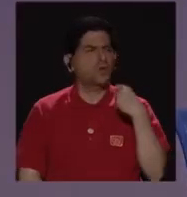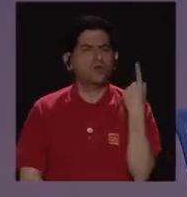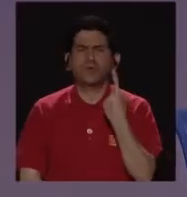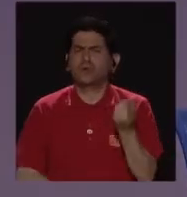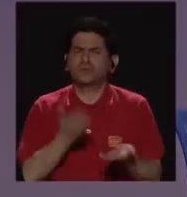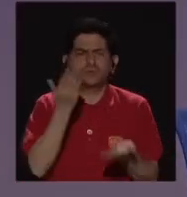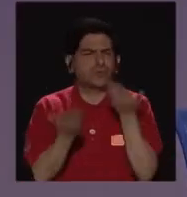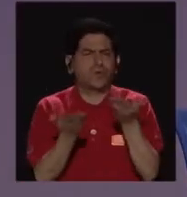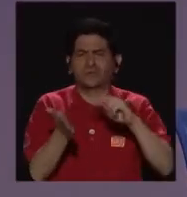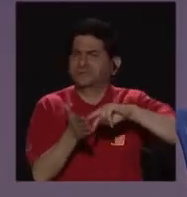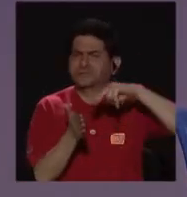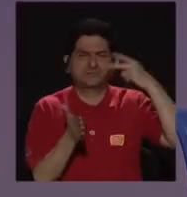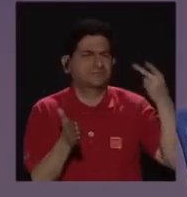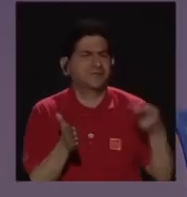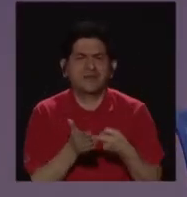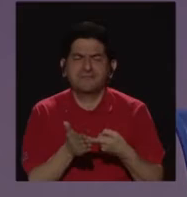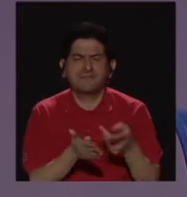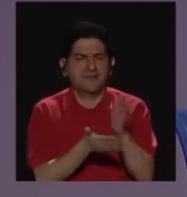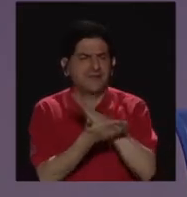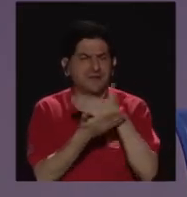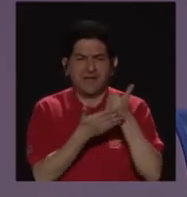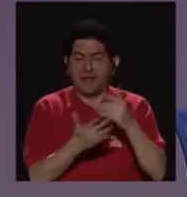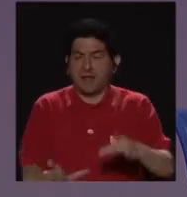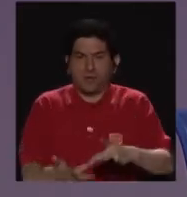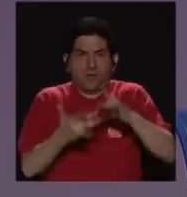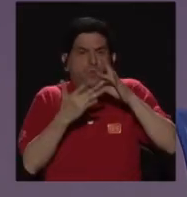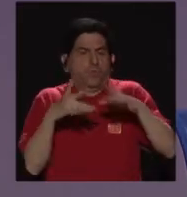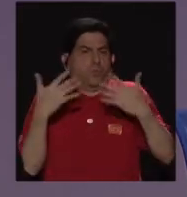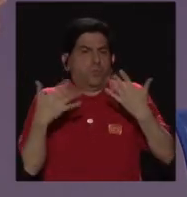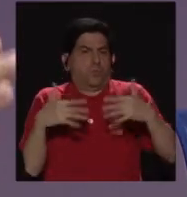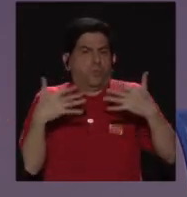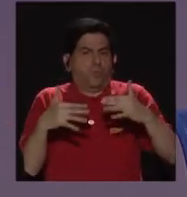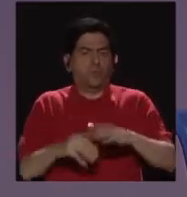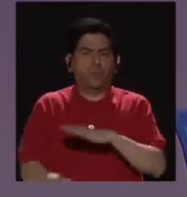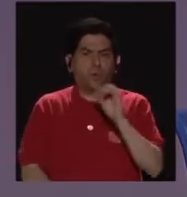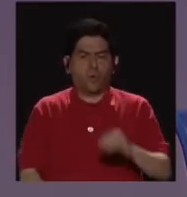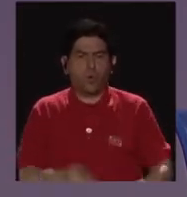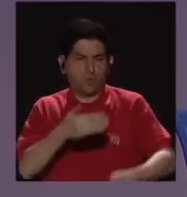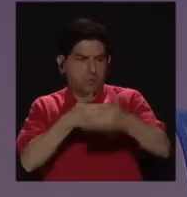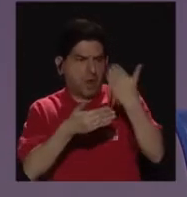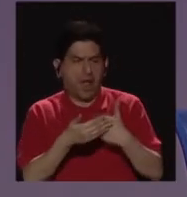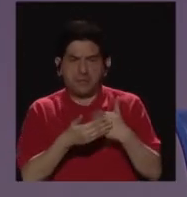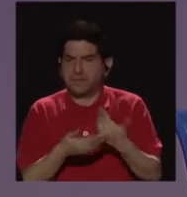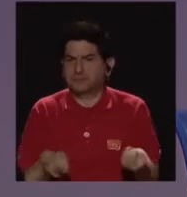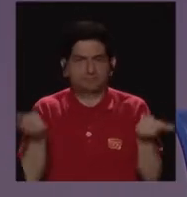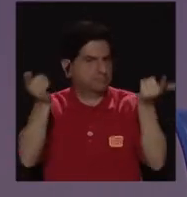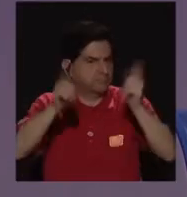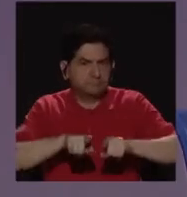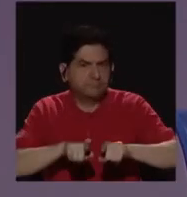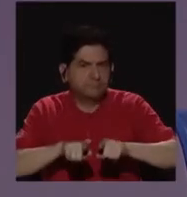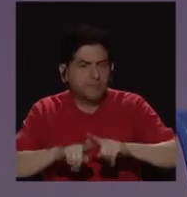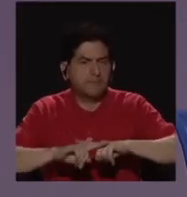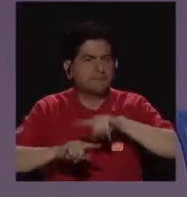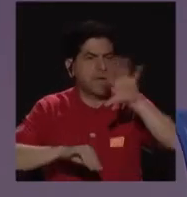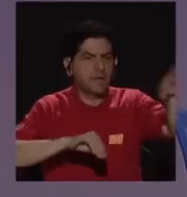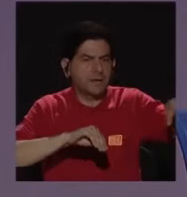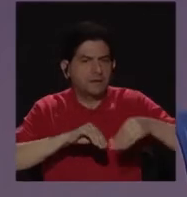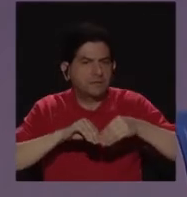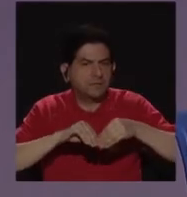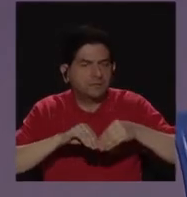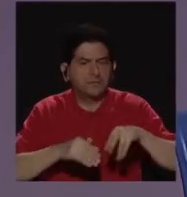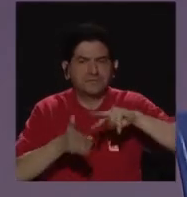porque se trate de algo excepcional o de algo que de previo no se había hecho sino porque